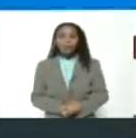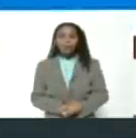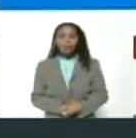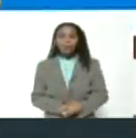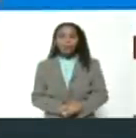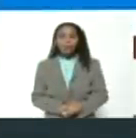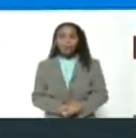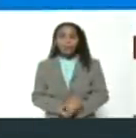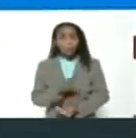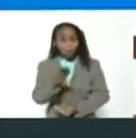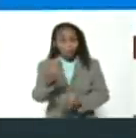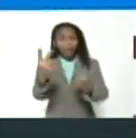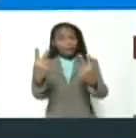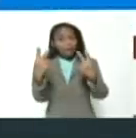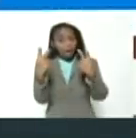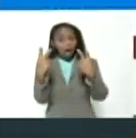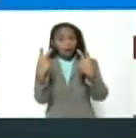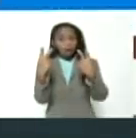Para que ustedes vean,